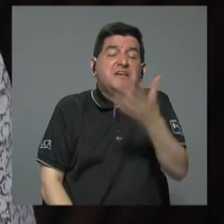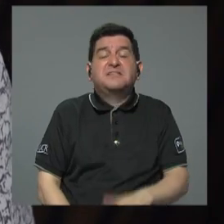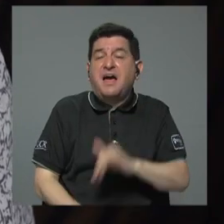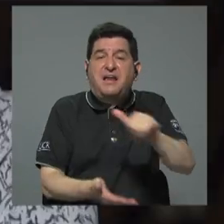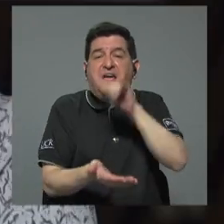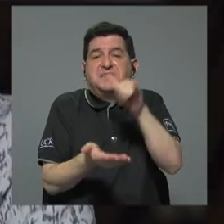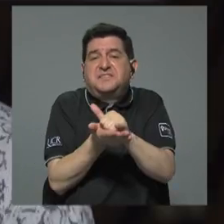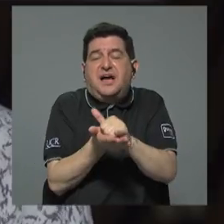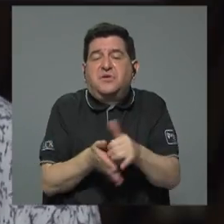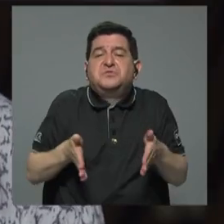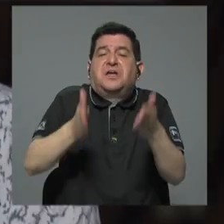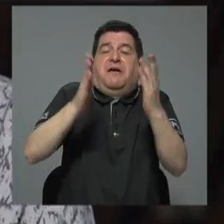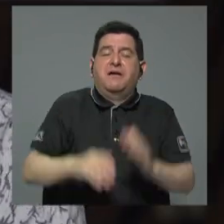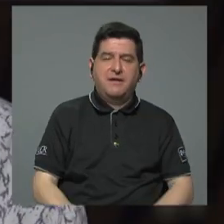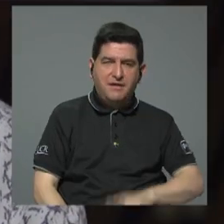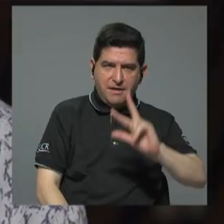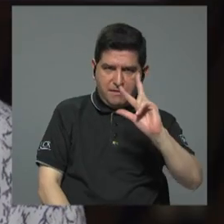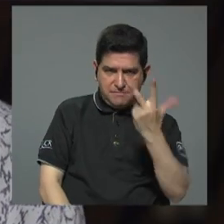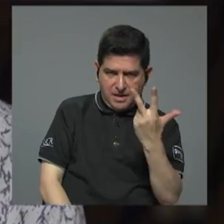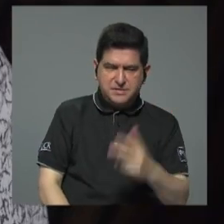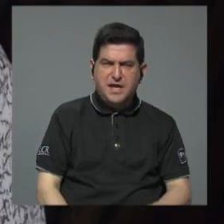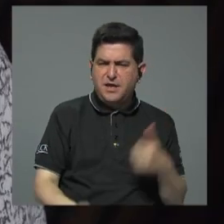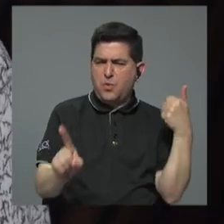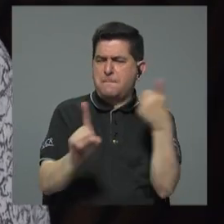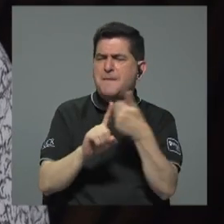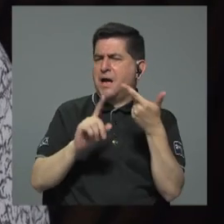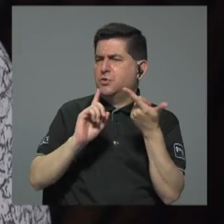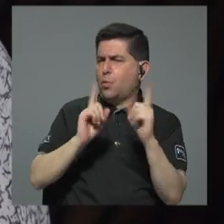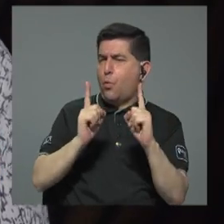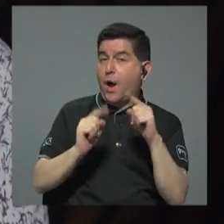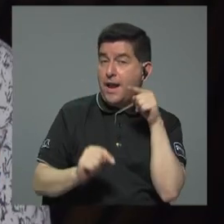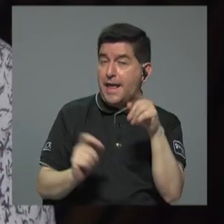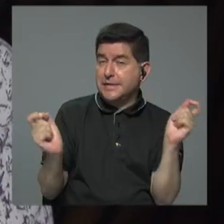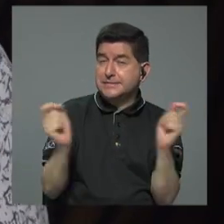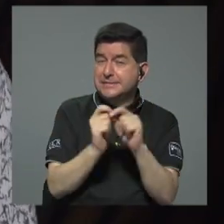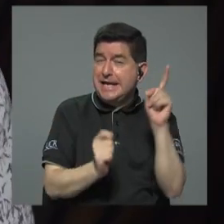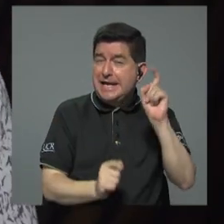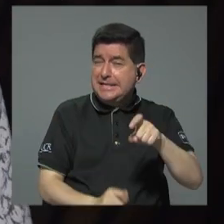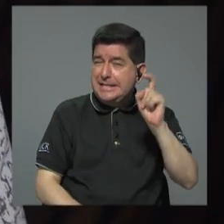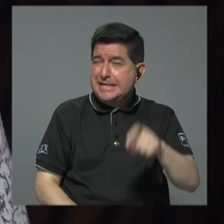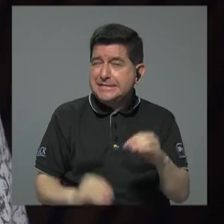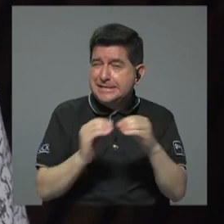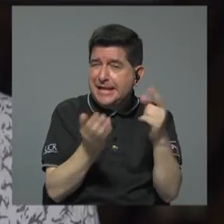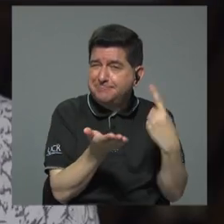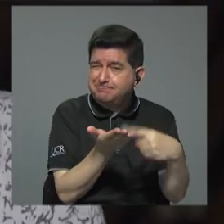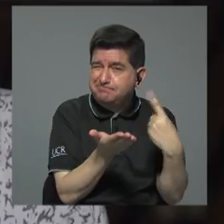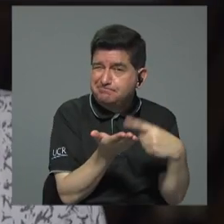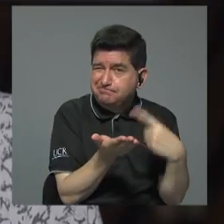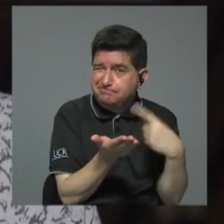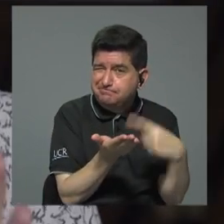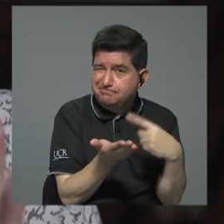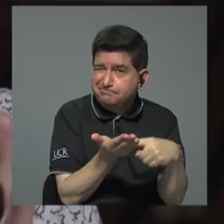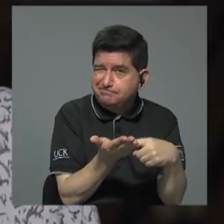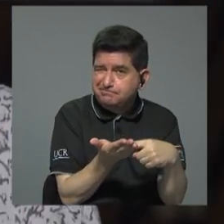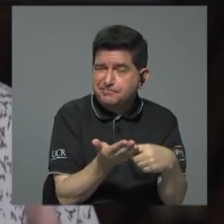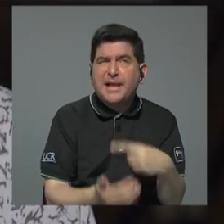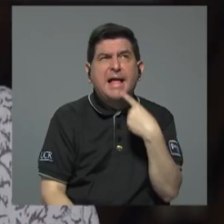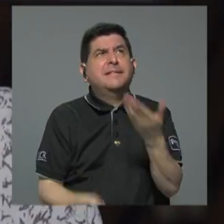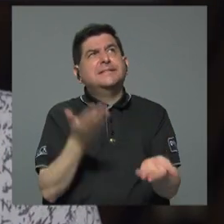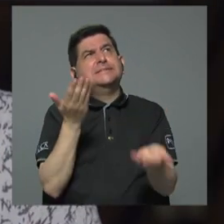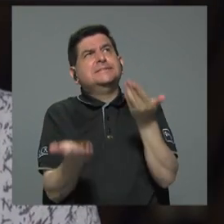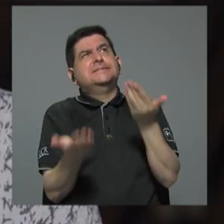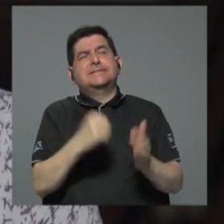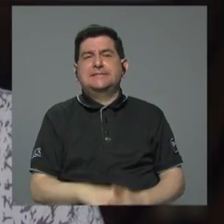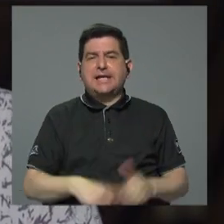José. Tercero, ¿cuál es el impacto? Este punto necesita un poco más de discusión. Digamos que, por